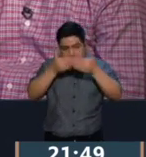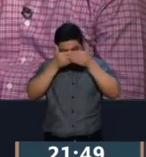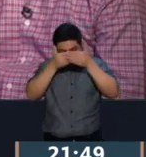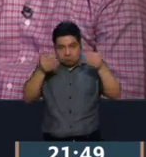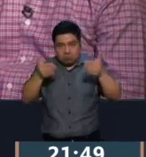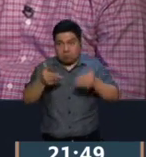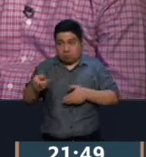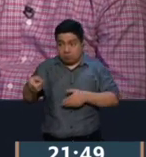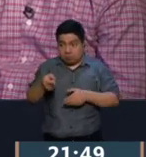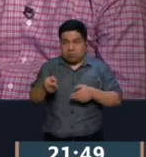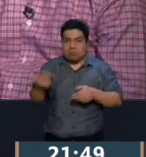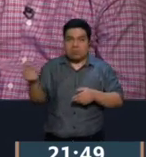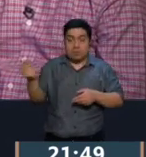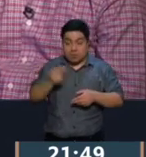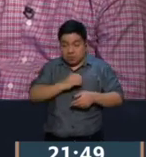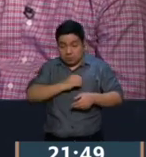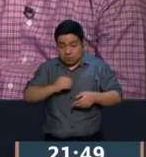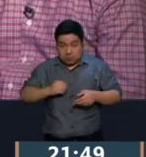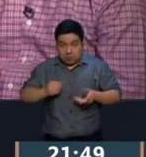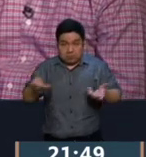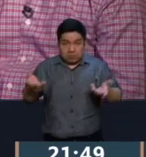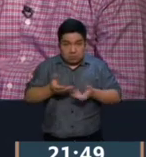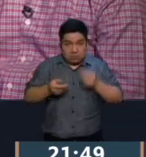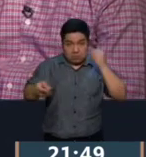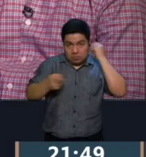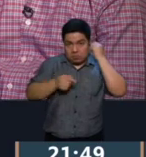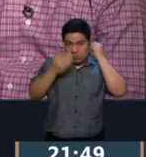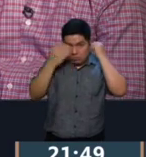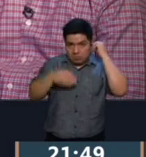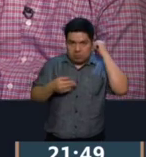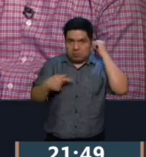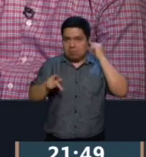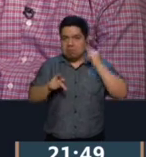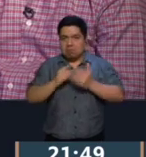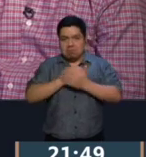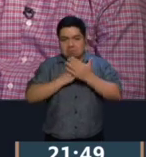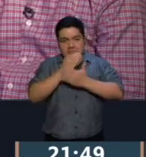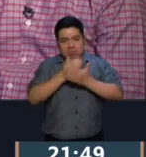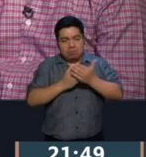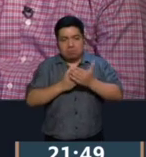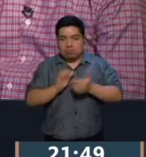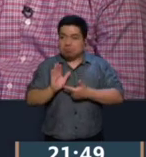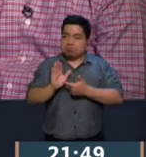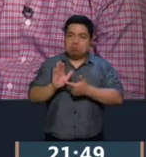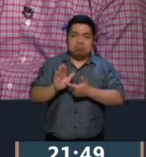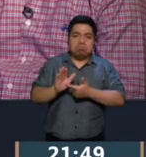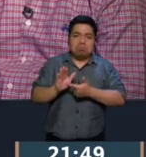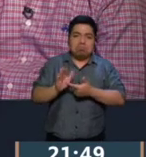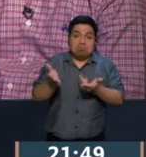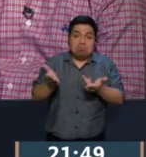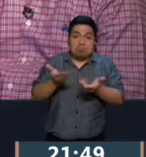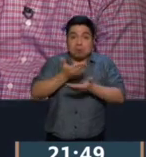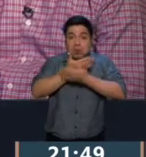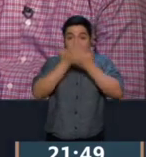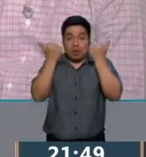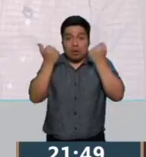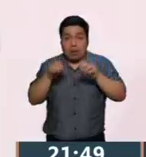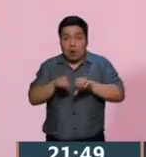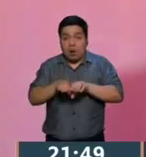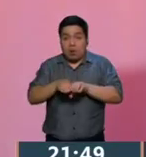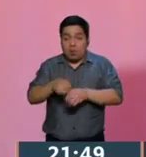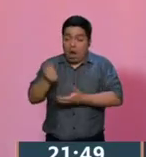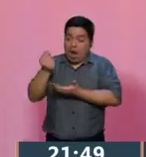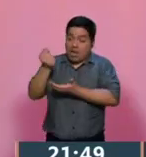pesar de que están obligados a hacerlo a través de su portal, pues no lo hacen. No sabemos exactamente cómo se